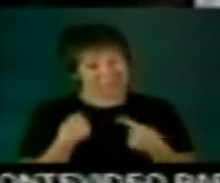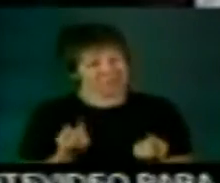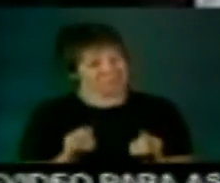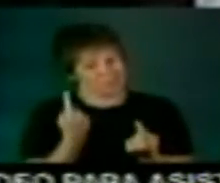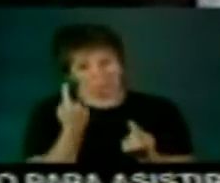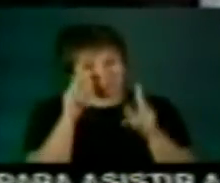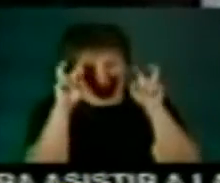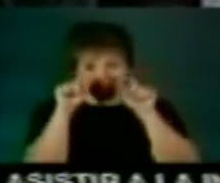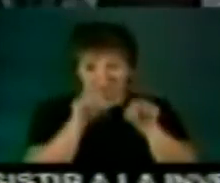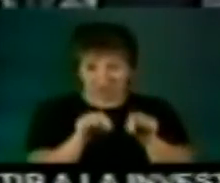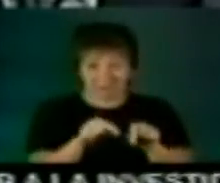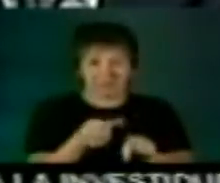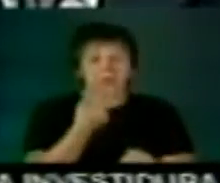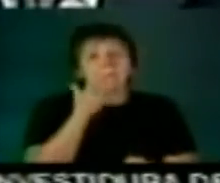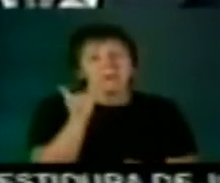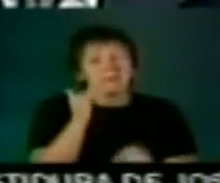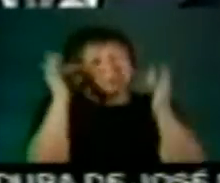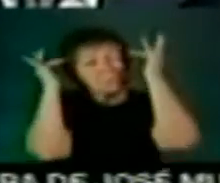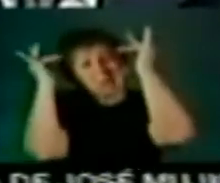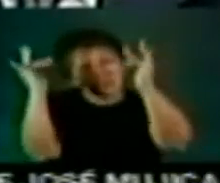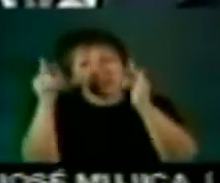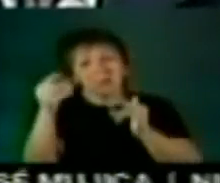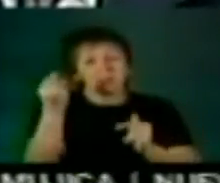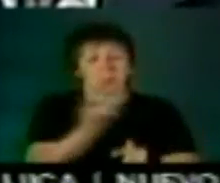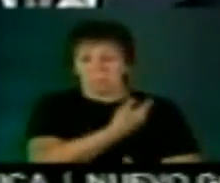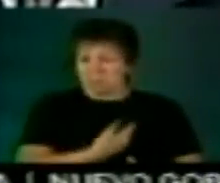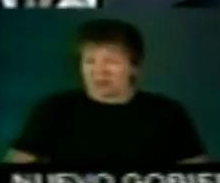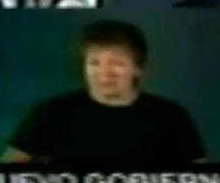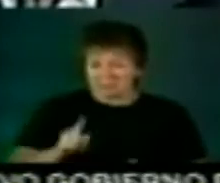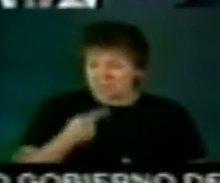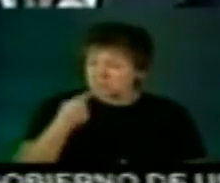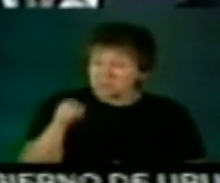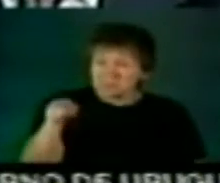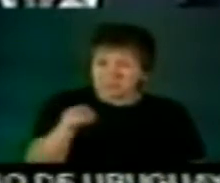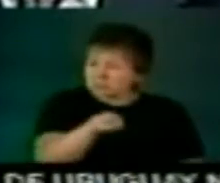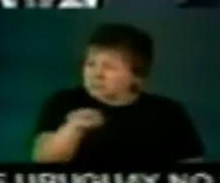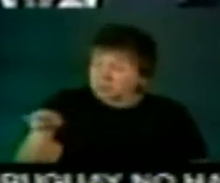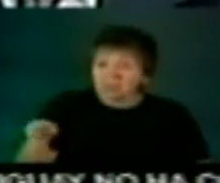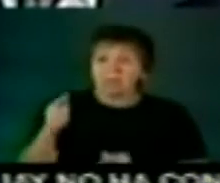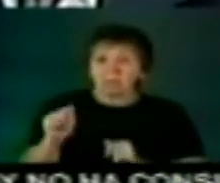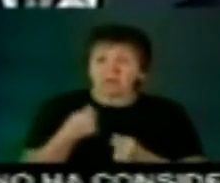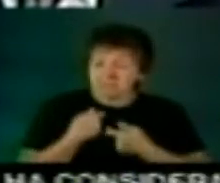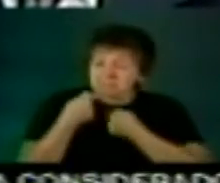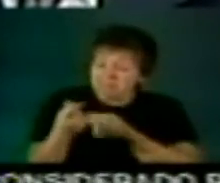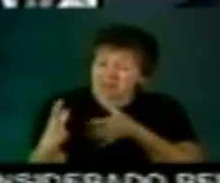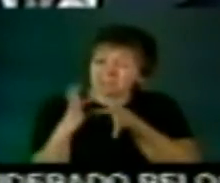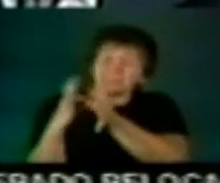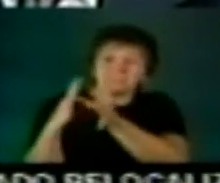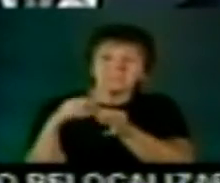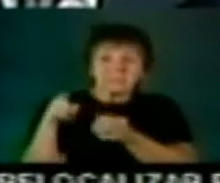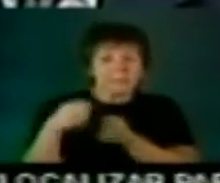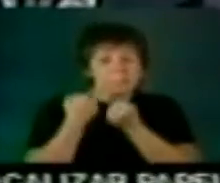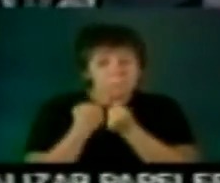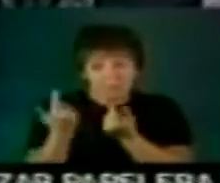y sus maestros, con el ariete principal que hemos de usar, son el ariete principal que tenemos que usar